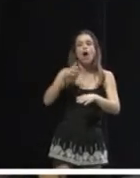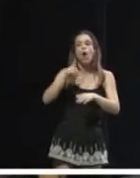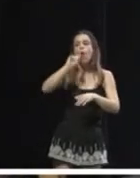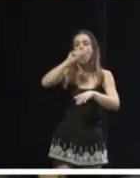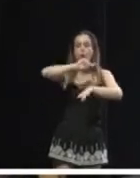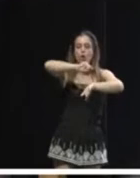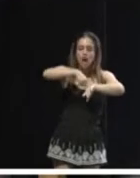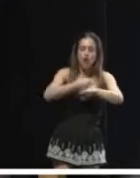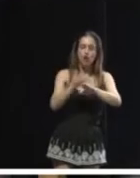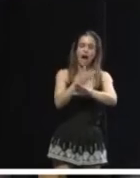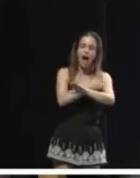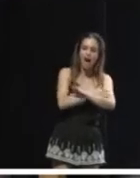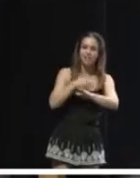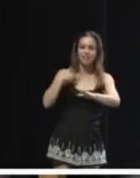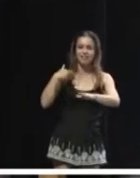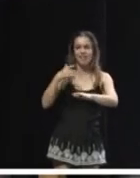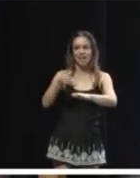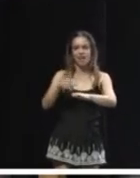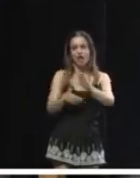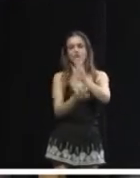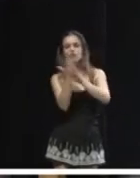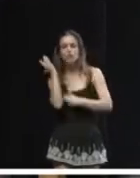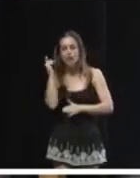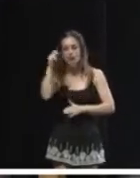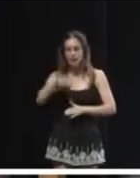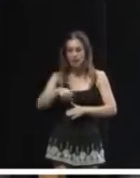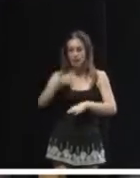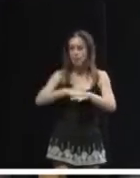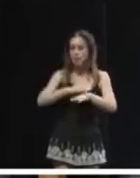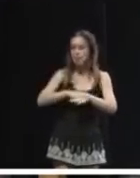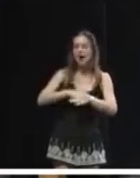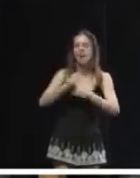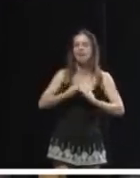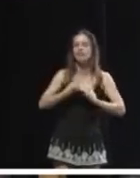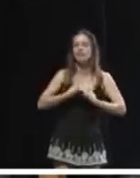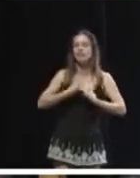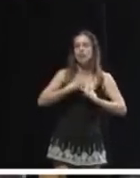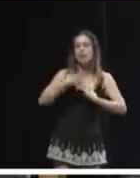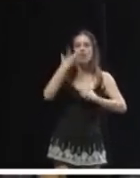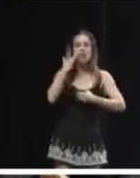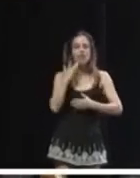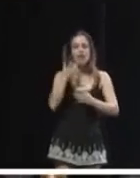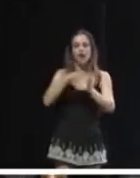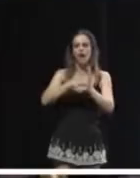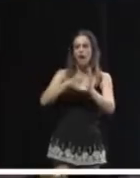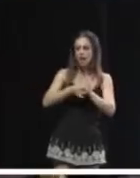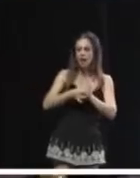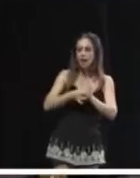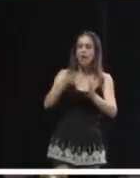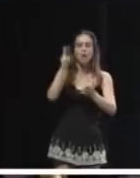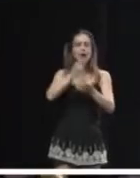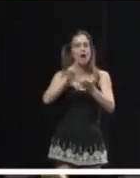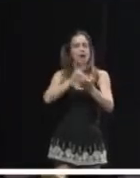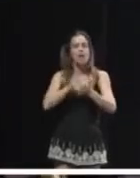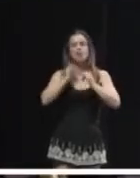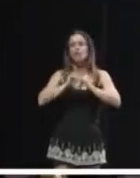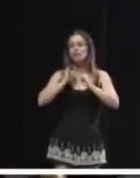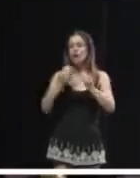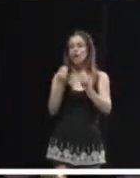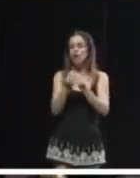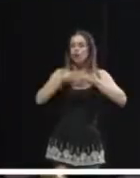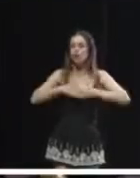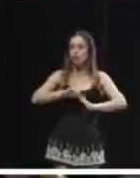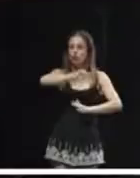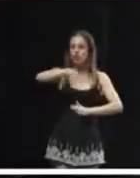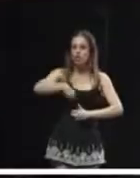antes del trabajo para poder vivir con dignidad, para ir a pasear, para leer, para disfrutar de nuestros hijos o para lo que nos